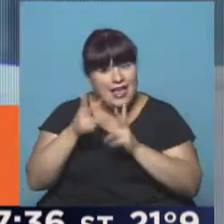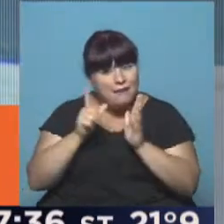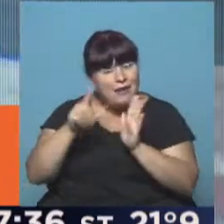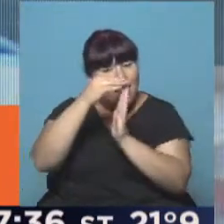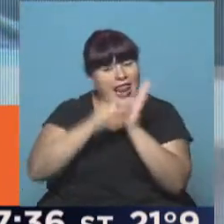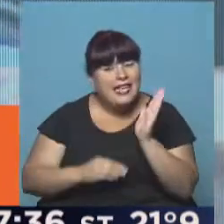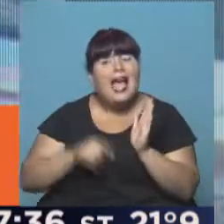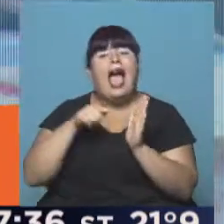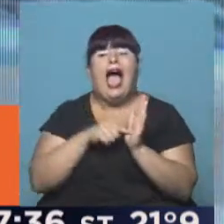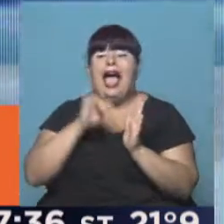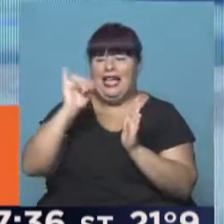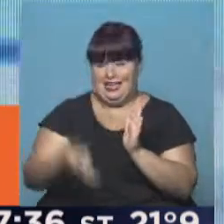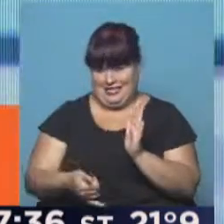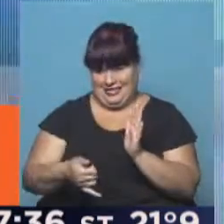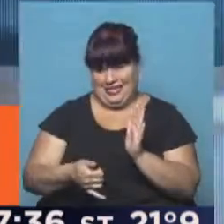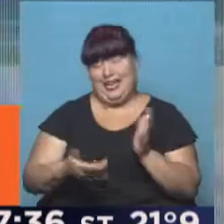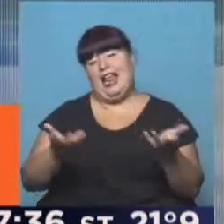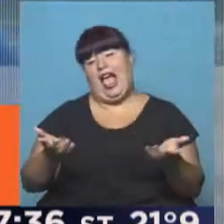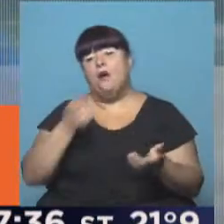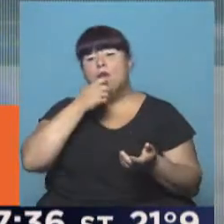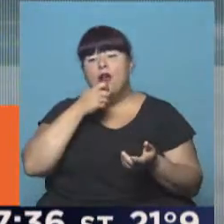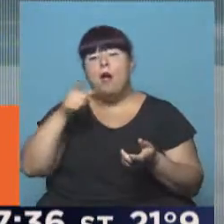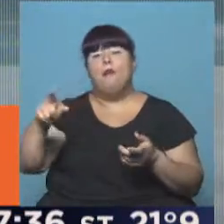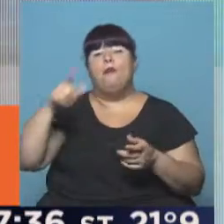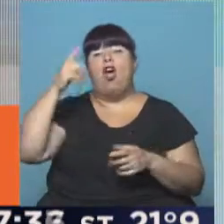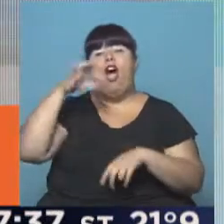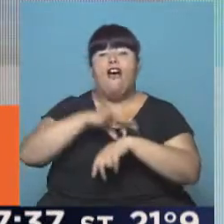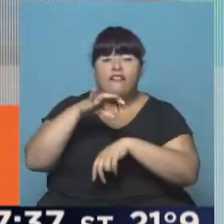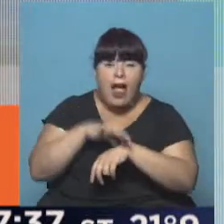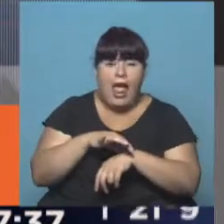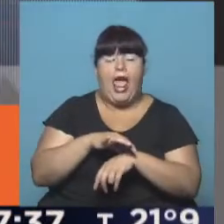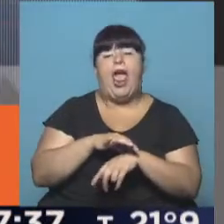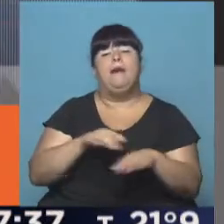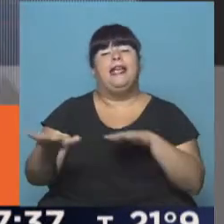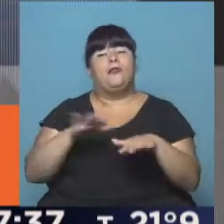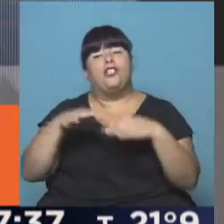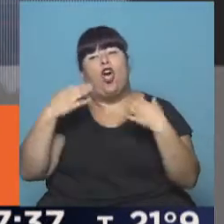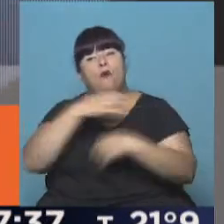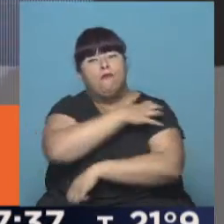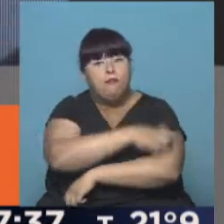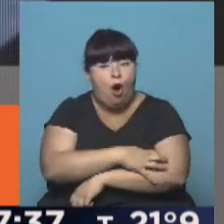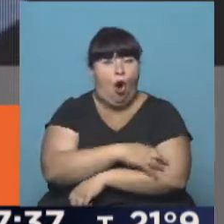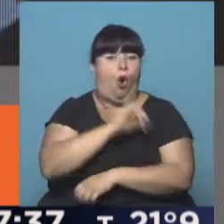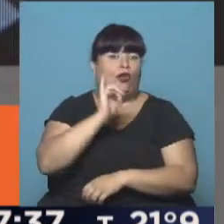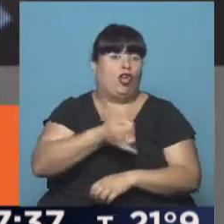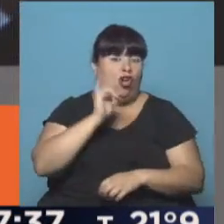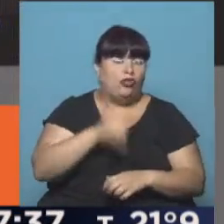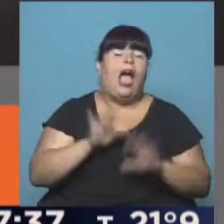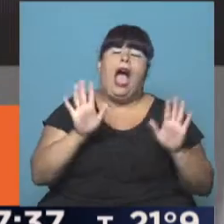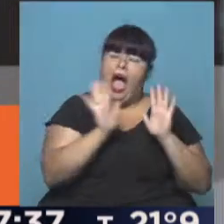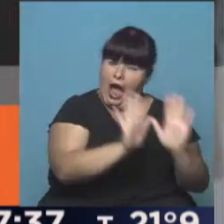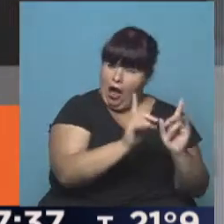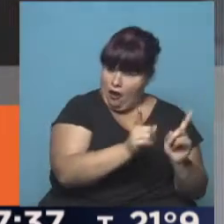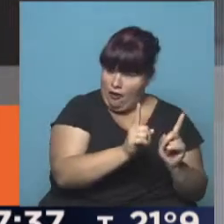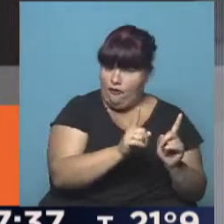la lista, ahí se va a ver. Y si la situación de la enfermedad, hay una situación de vulnerabilidad social indudable, entonces ahí se